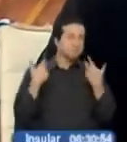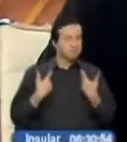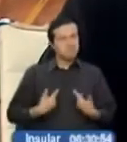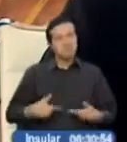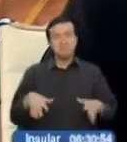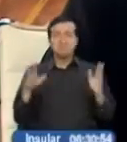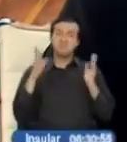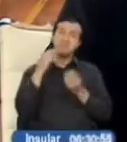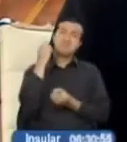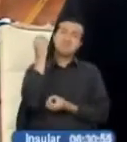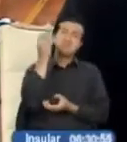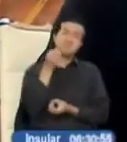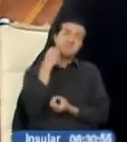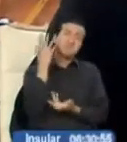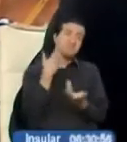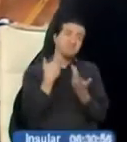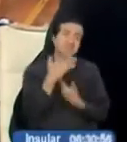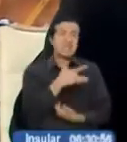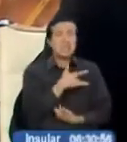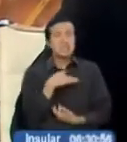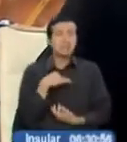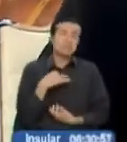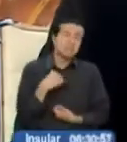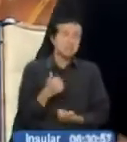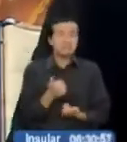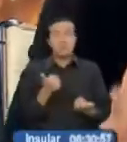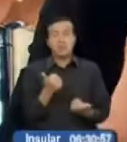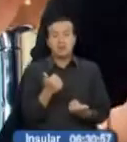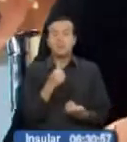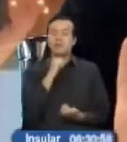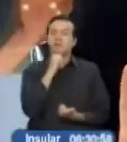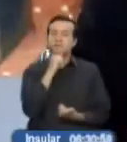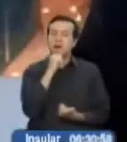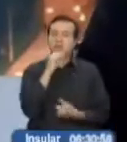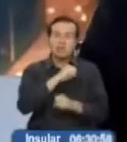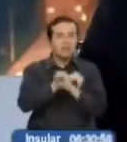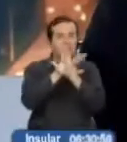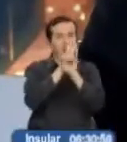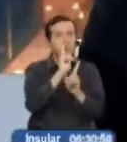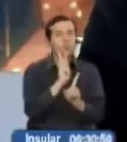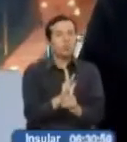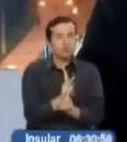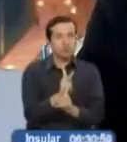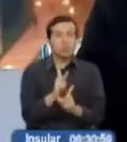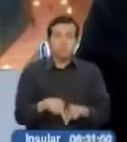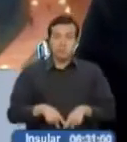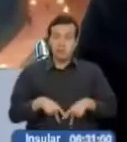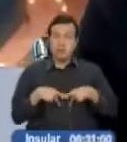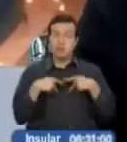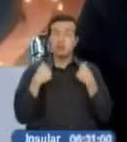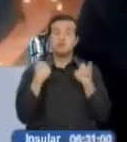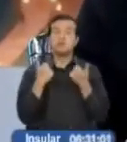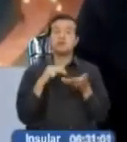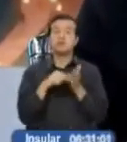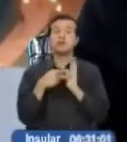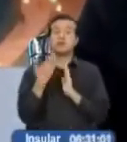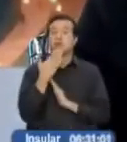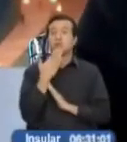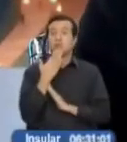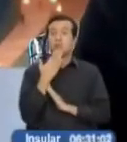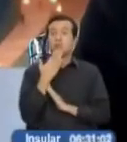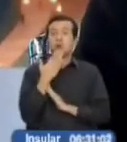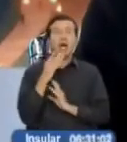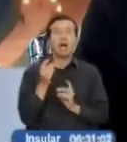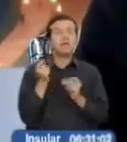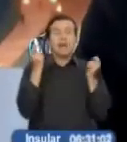más que hablemos, por más buenas intenciones que tengamos, si no tenemos claro algo, que el buen vivir no cae como el maná del